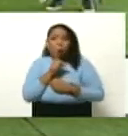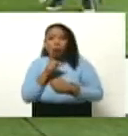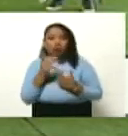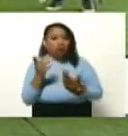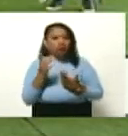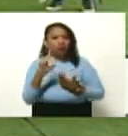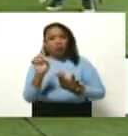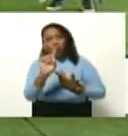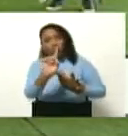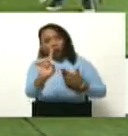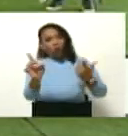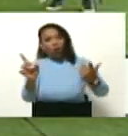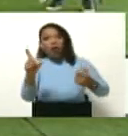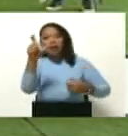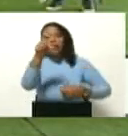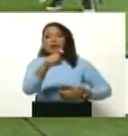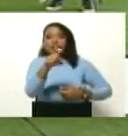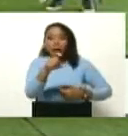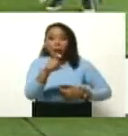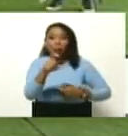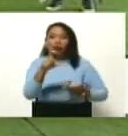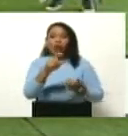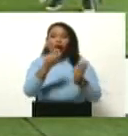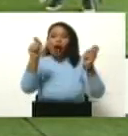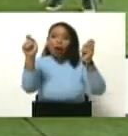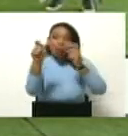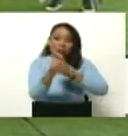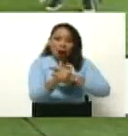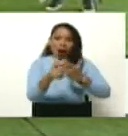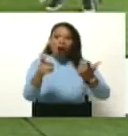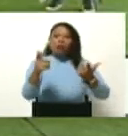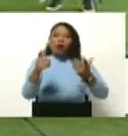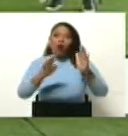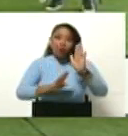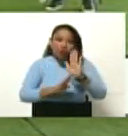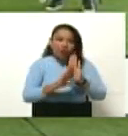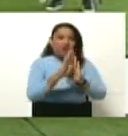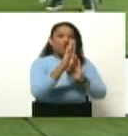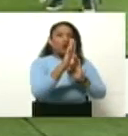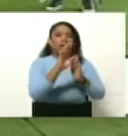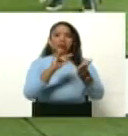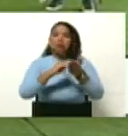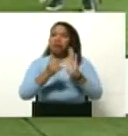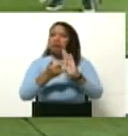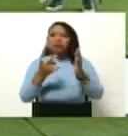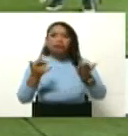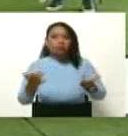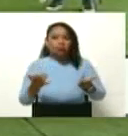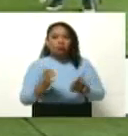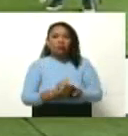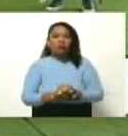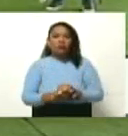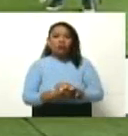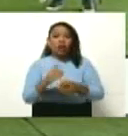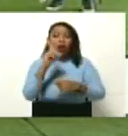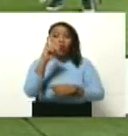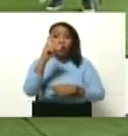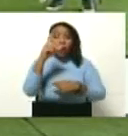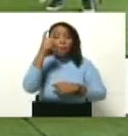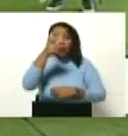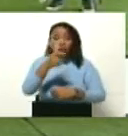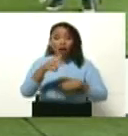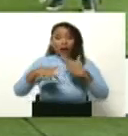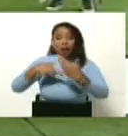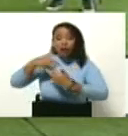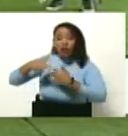No vale, necesitamos trascender. Y trascender significa para un revolucionario y una